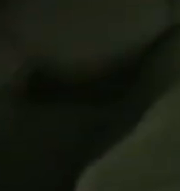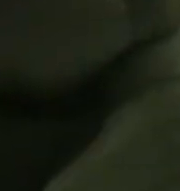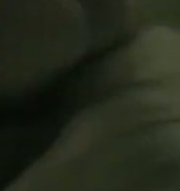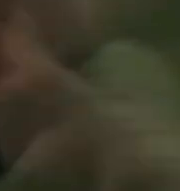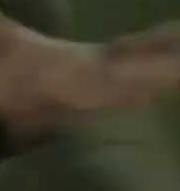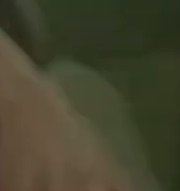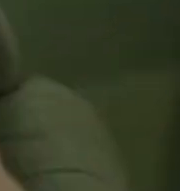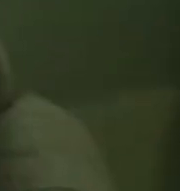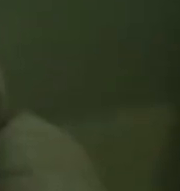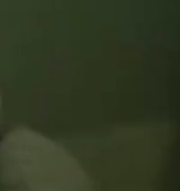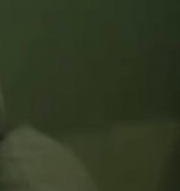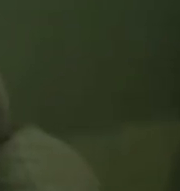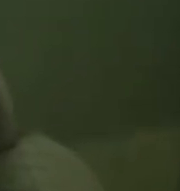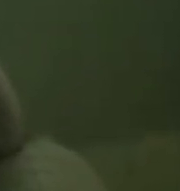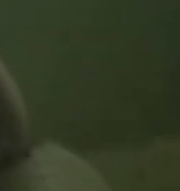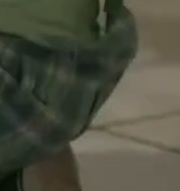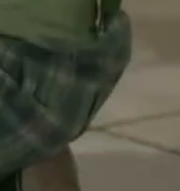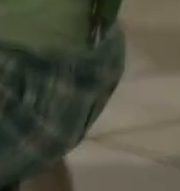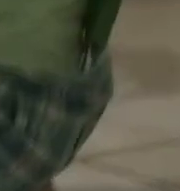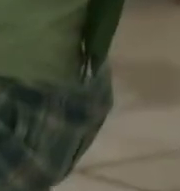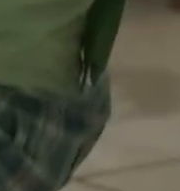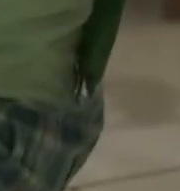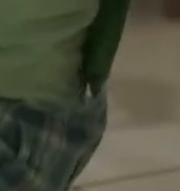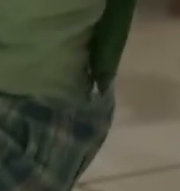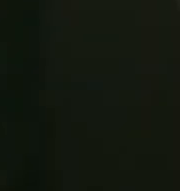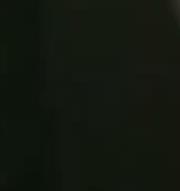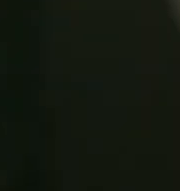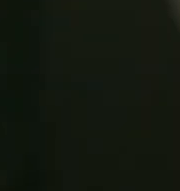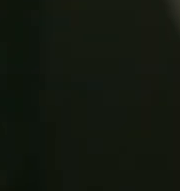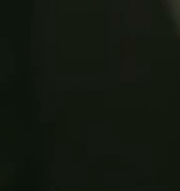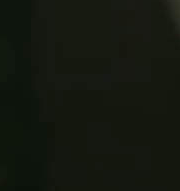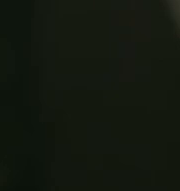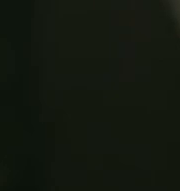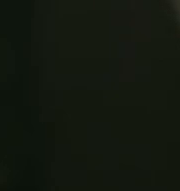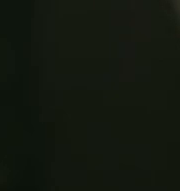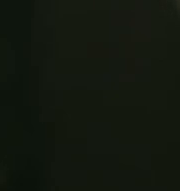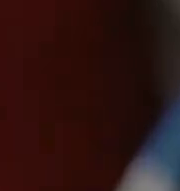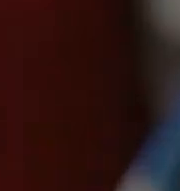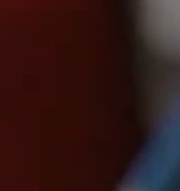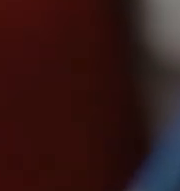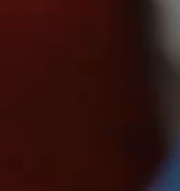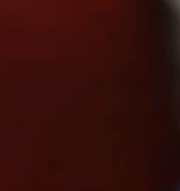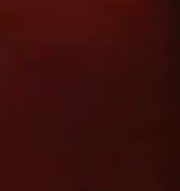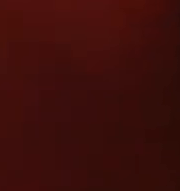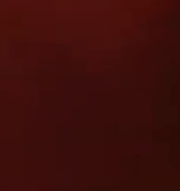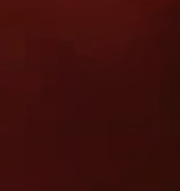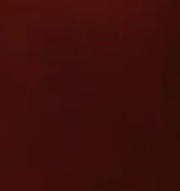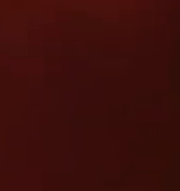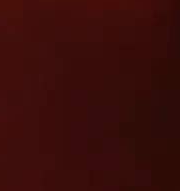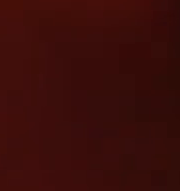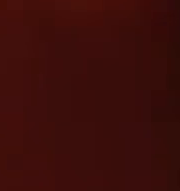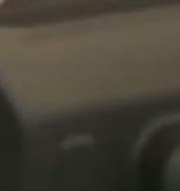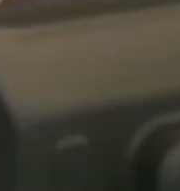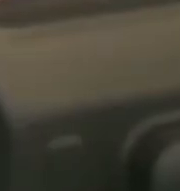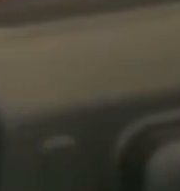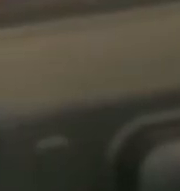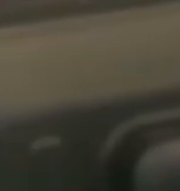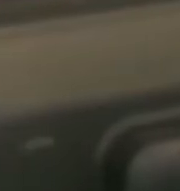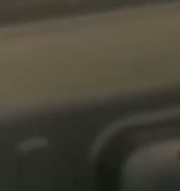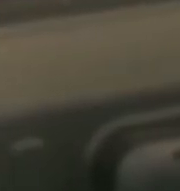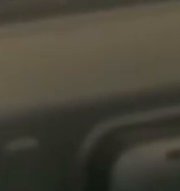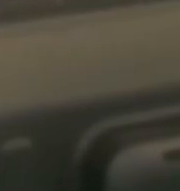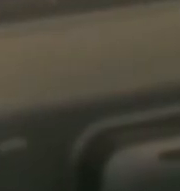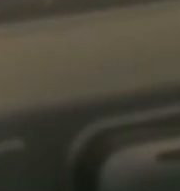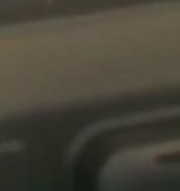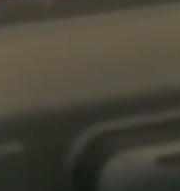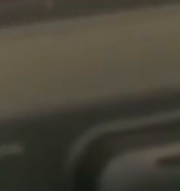va a tirar. Espera, gracias a Dios por fuera, señoras y señores. No ven unas con defensas, parece que